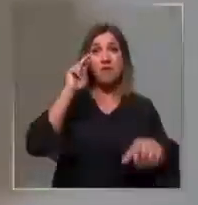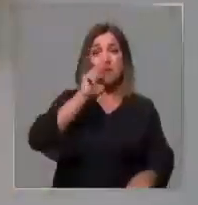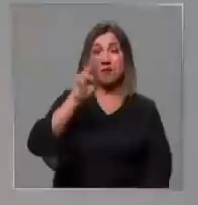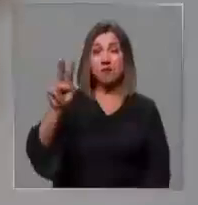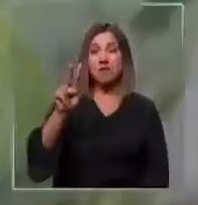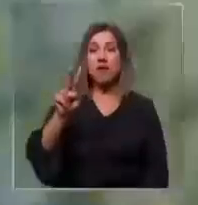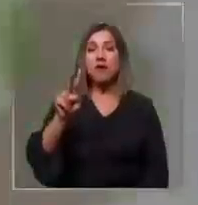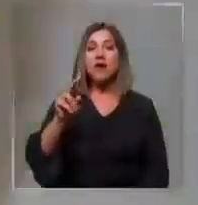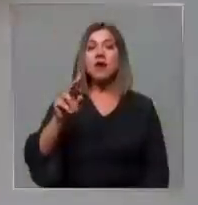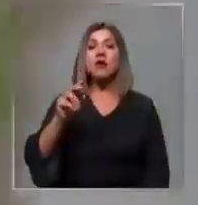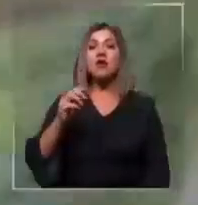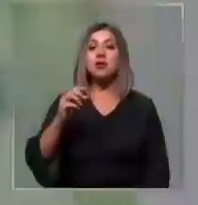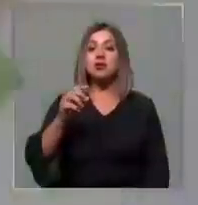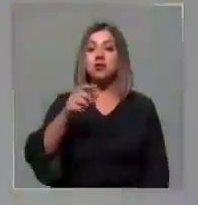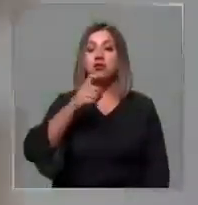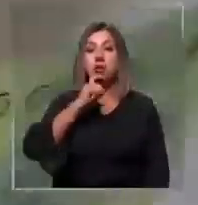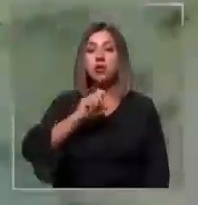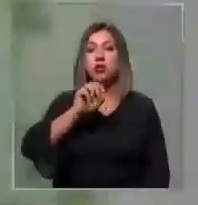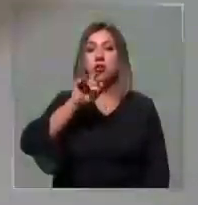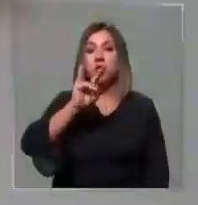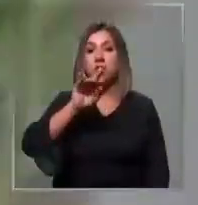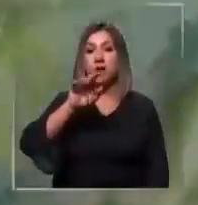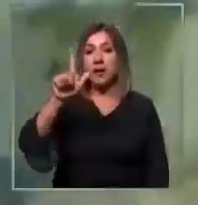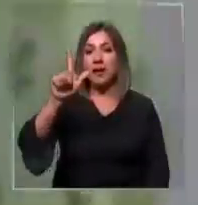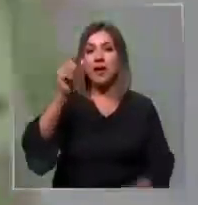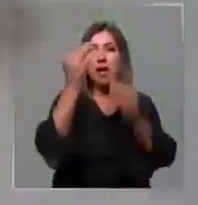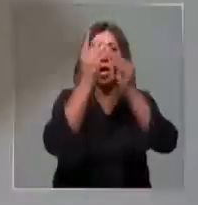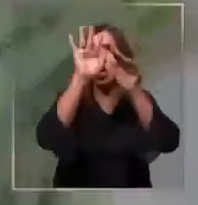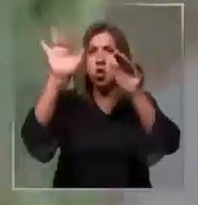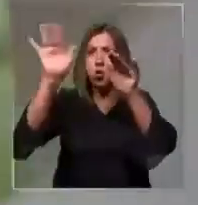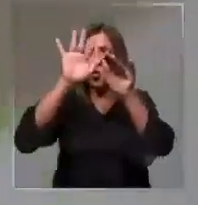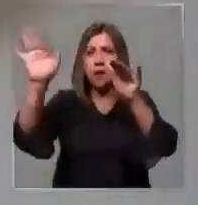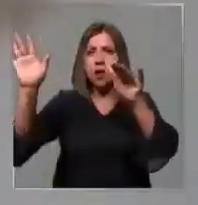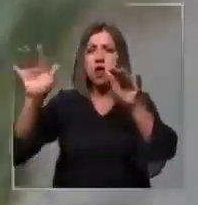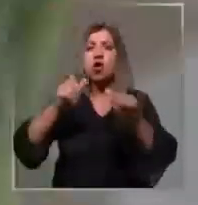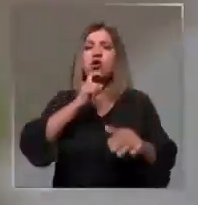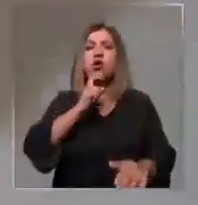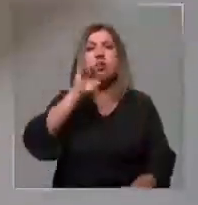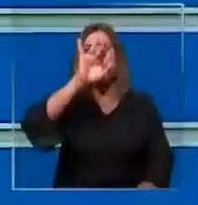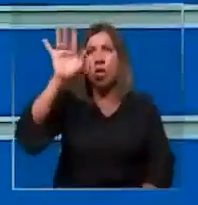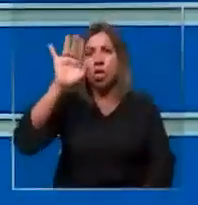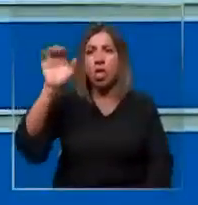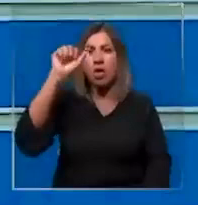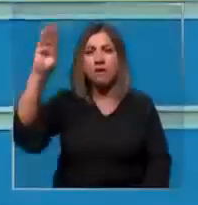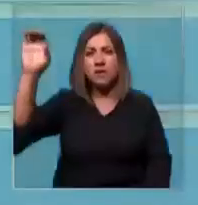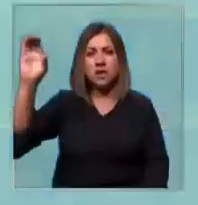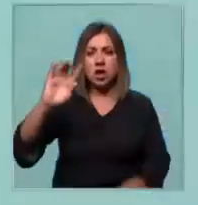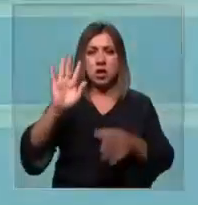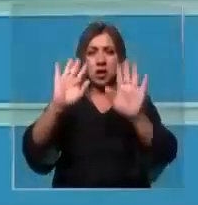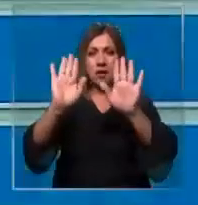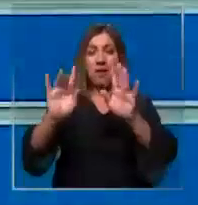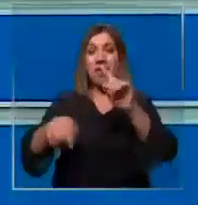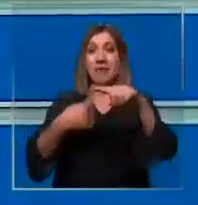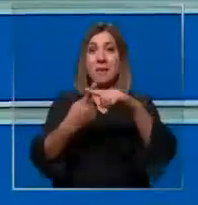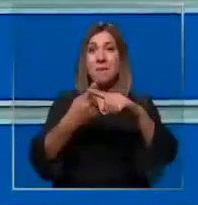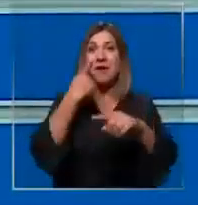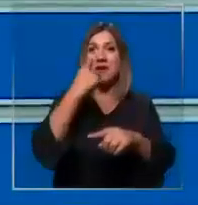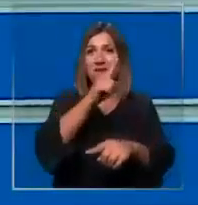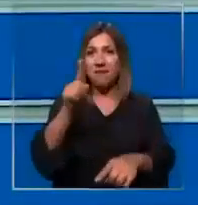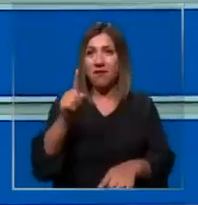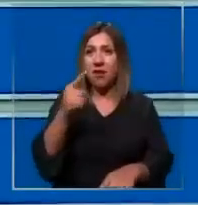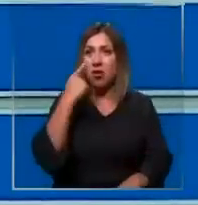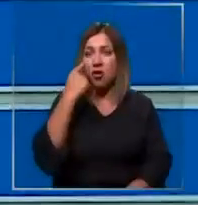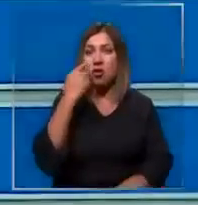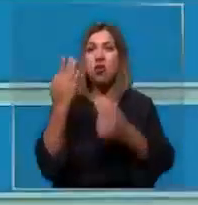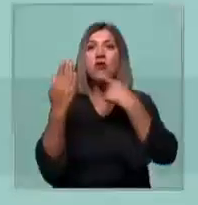en el código URL. Este no debe tener números ni códigos engorrosos. Además, debe fijarse la ortografía y ojo con